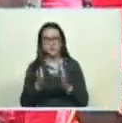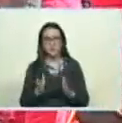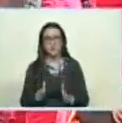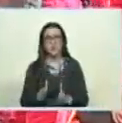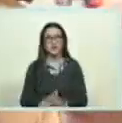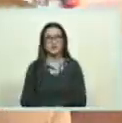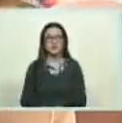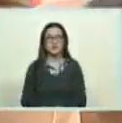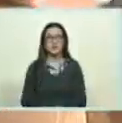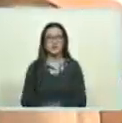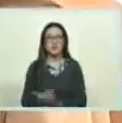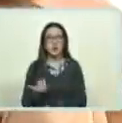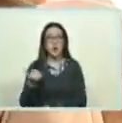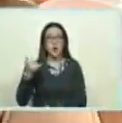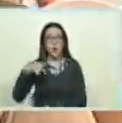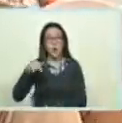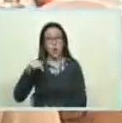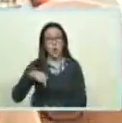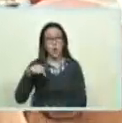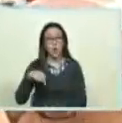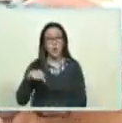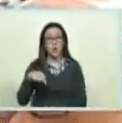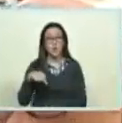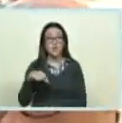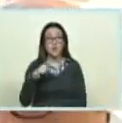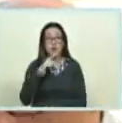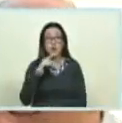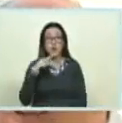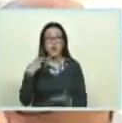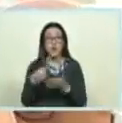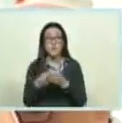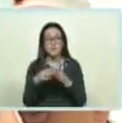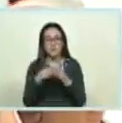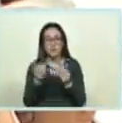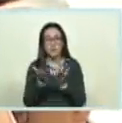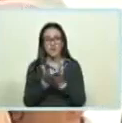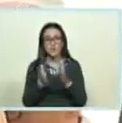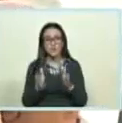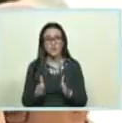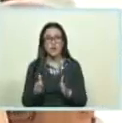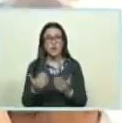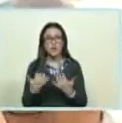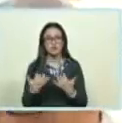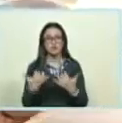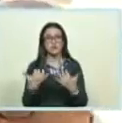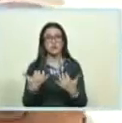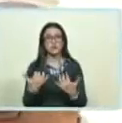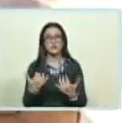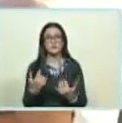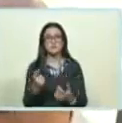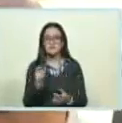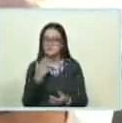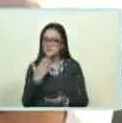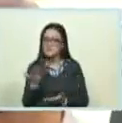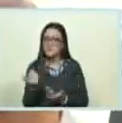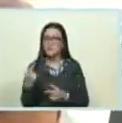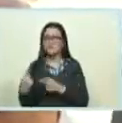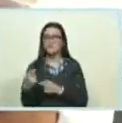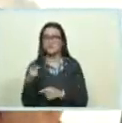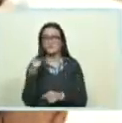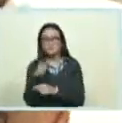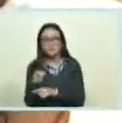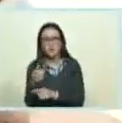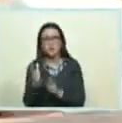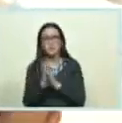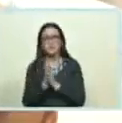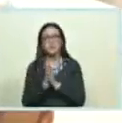estudiantes. Pero hoy, presidente Nicolás Maduro, en nombre de todos los estudiantes de educación media, le venimos a exigir, presidente Nicolás